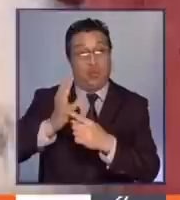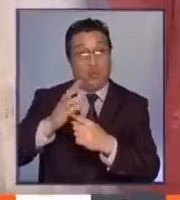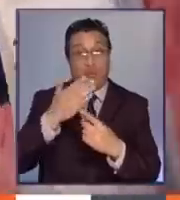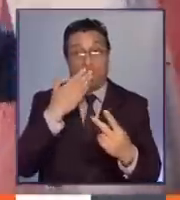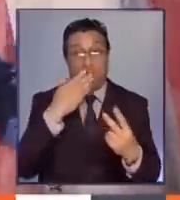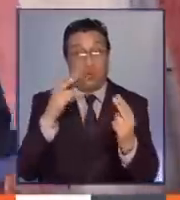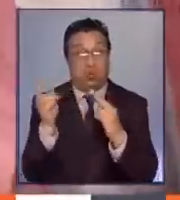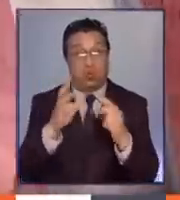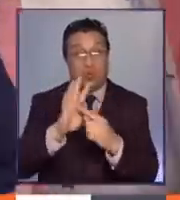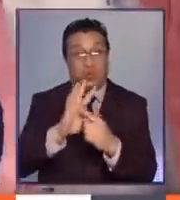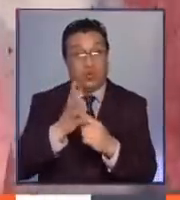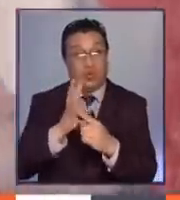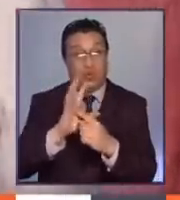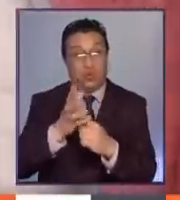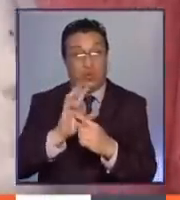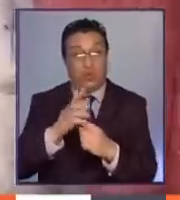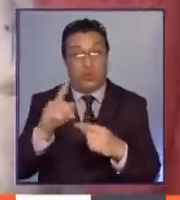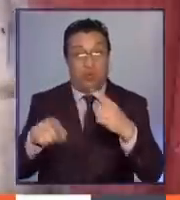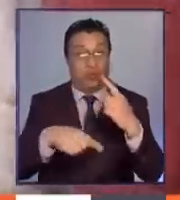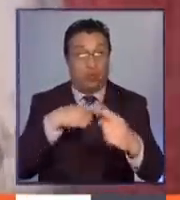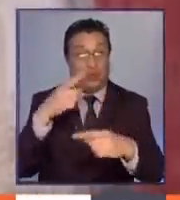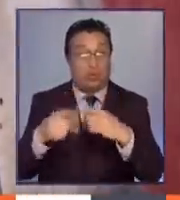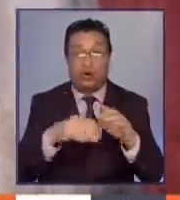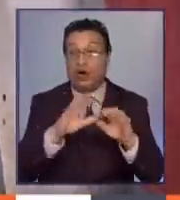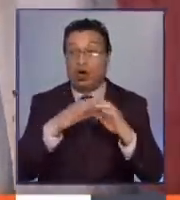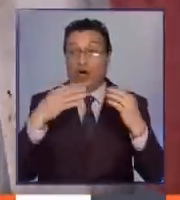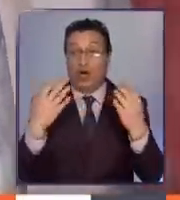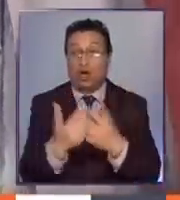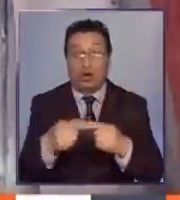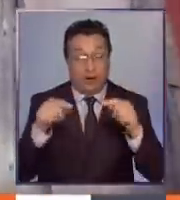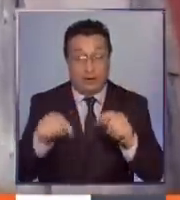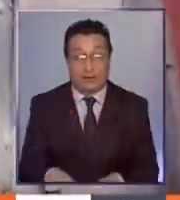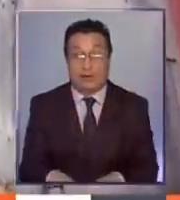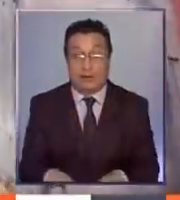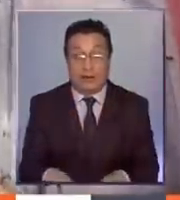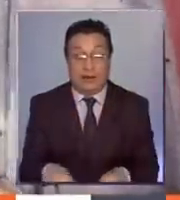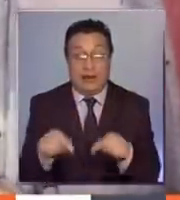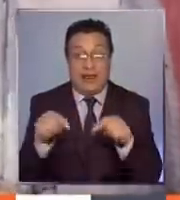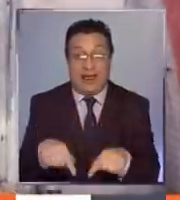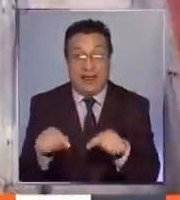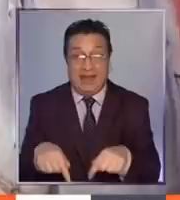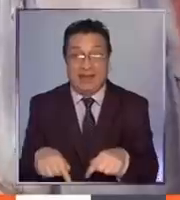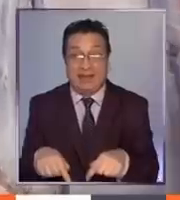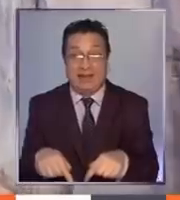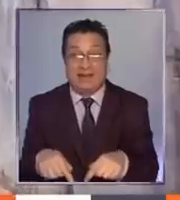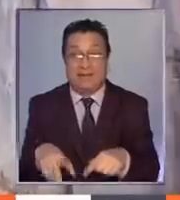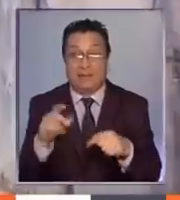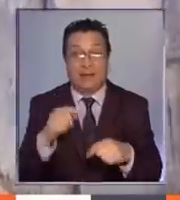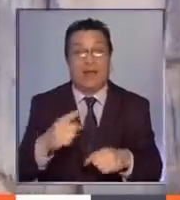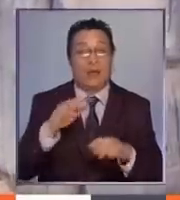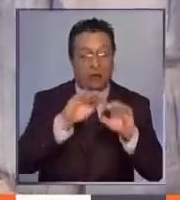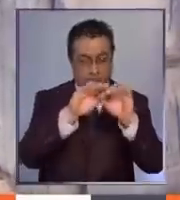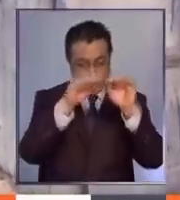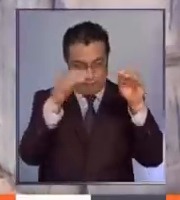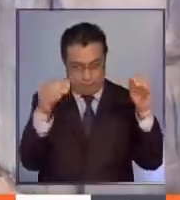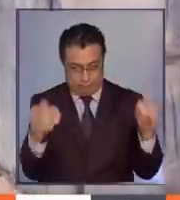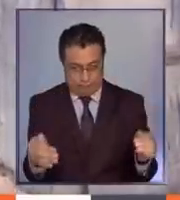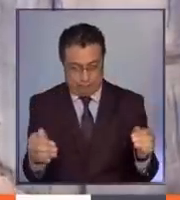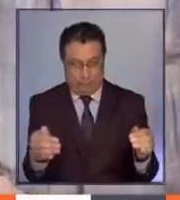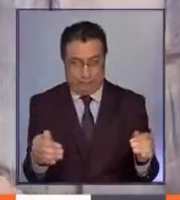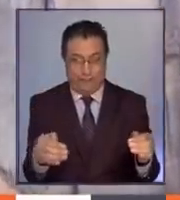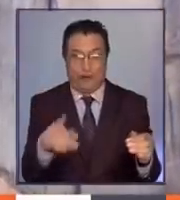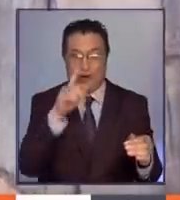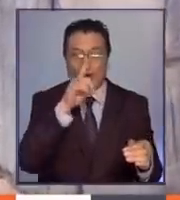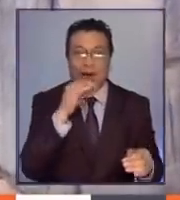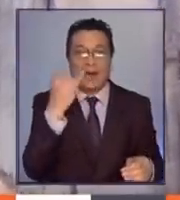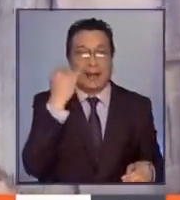botado, amarillo. Y esto era todo con una red arriba y aquí una iglú. Y teníamos 2